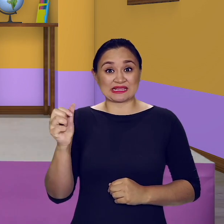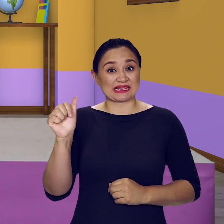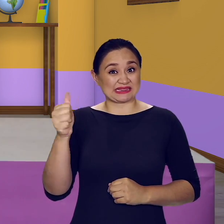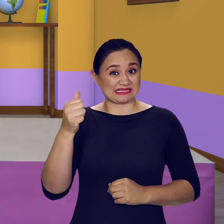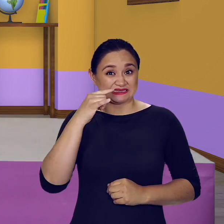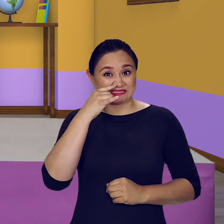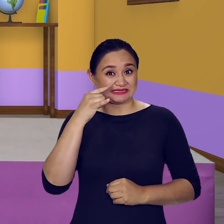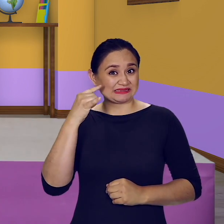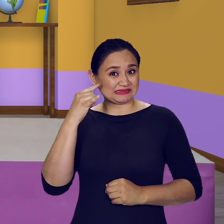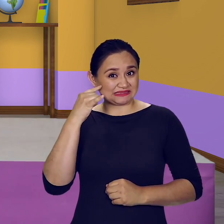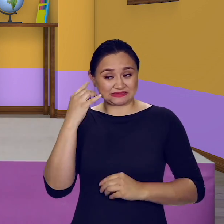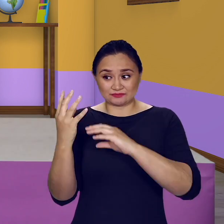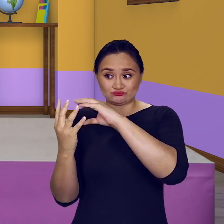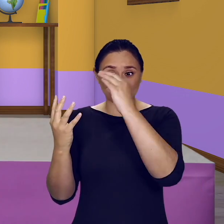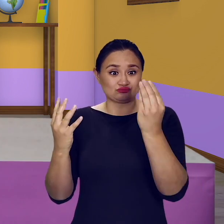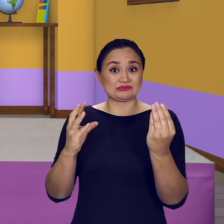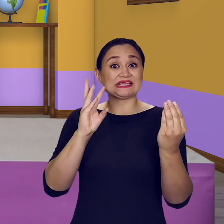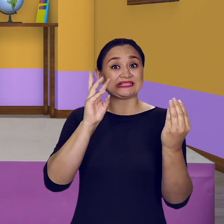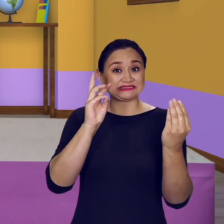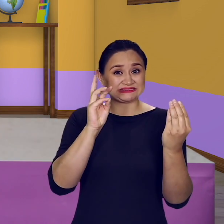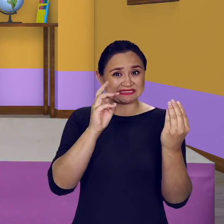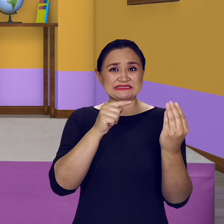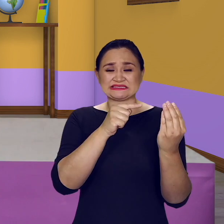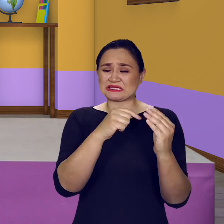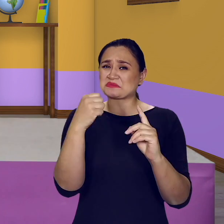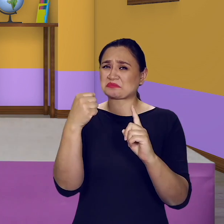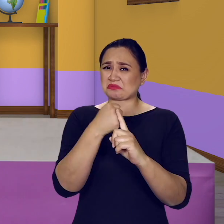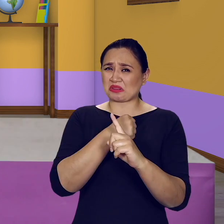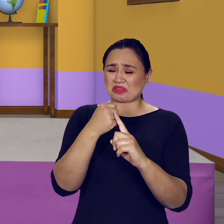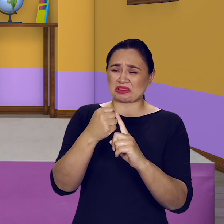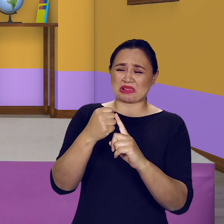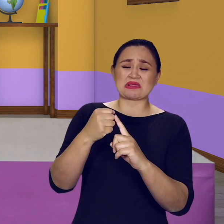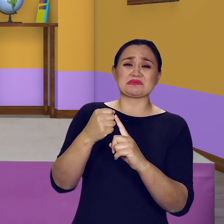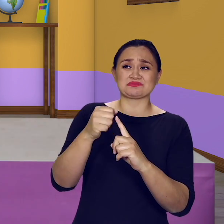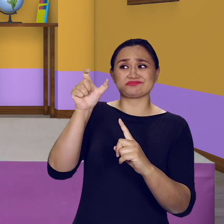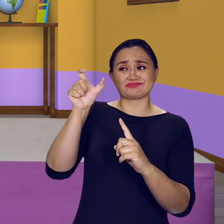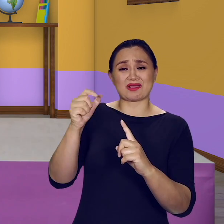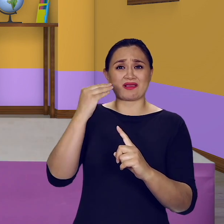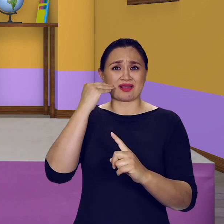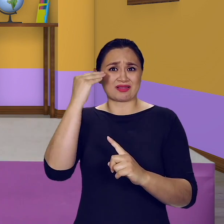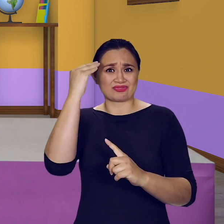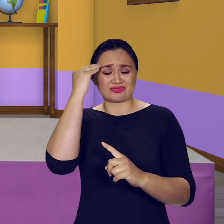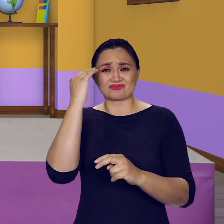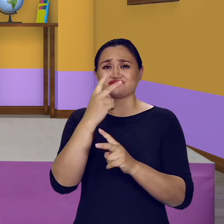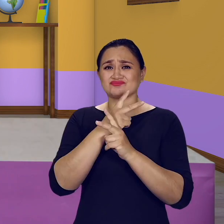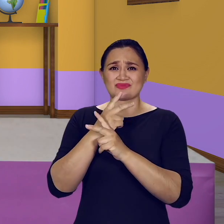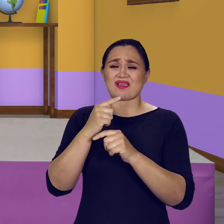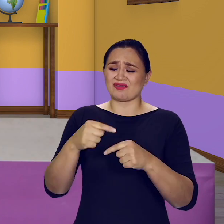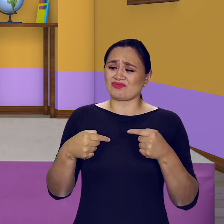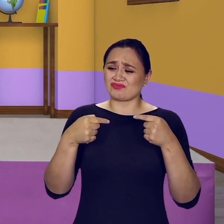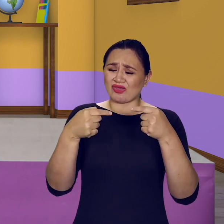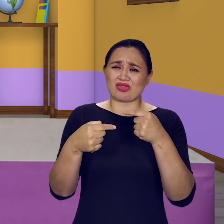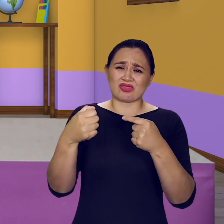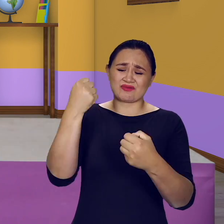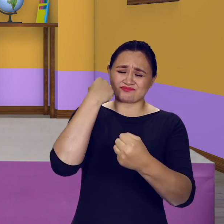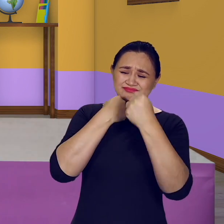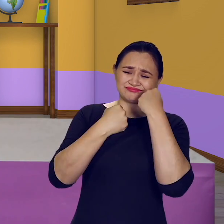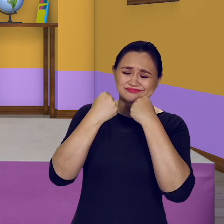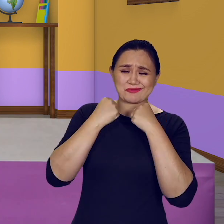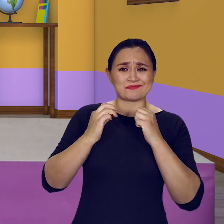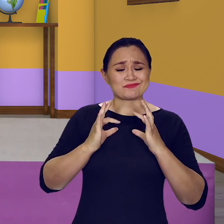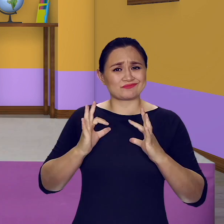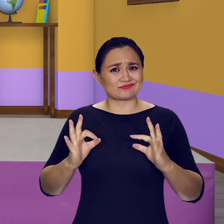niños sufren castigos físicos a manos de sus cuidadores y son objeto constante de